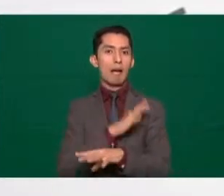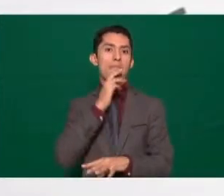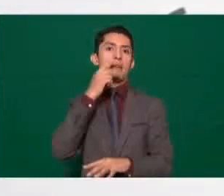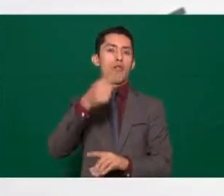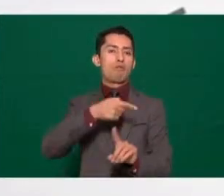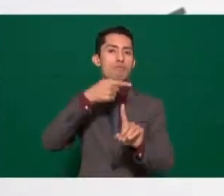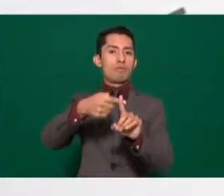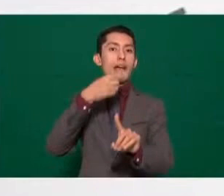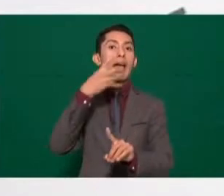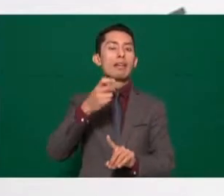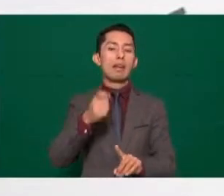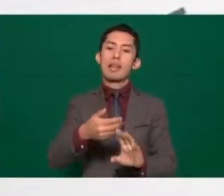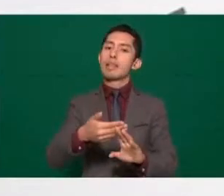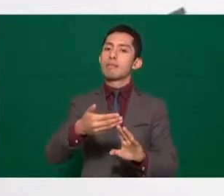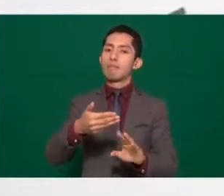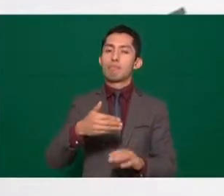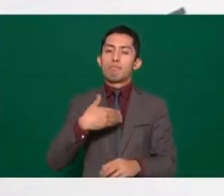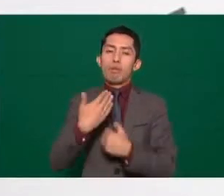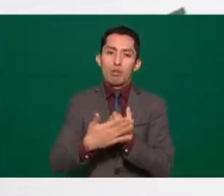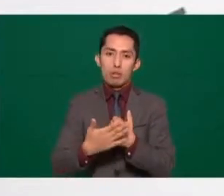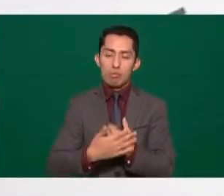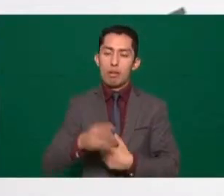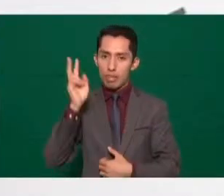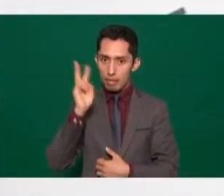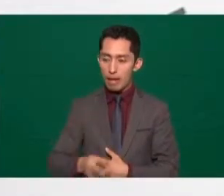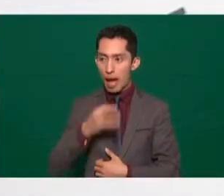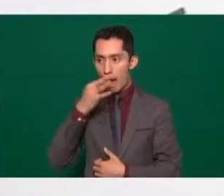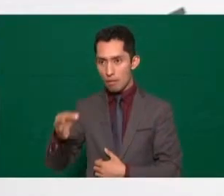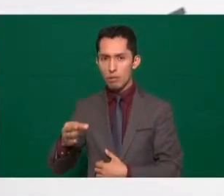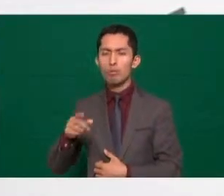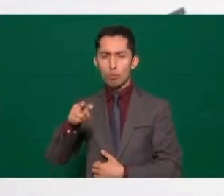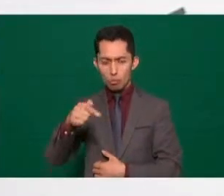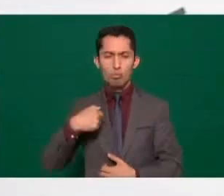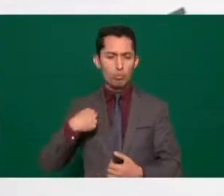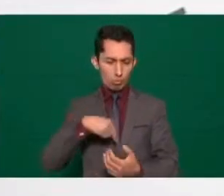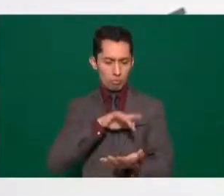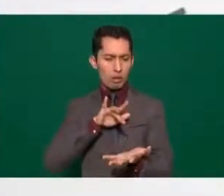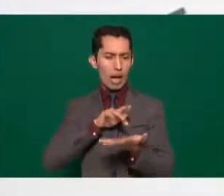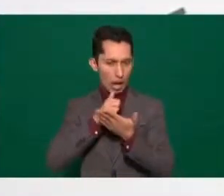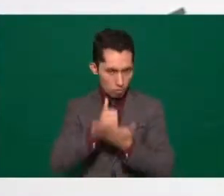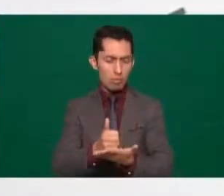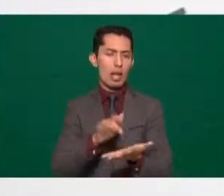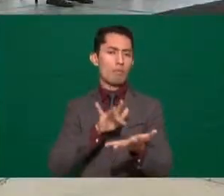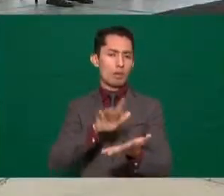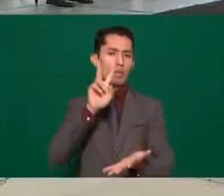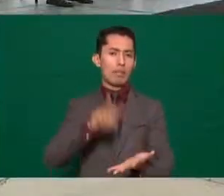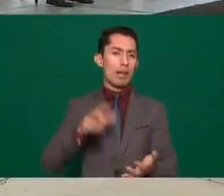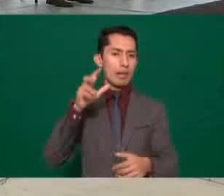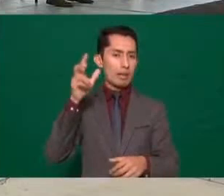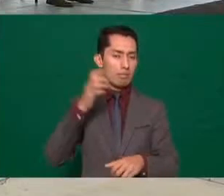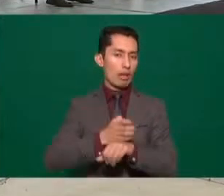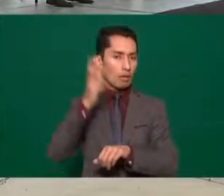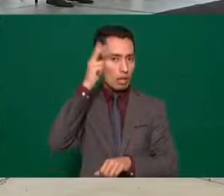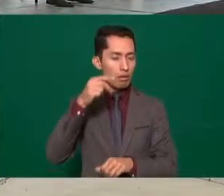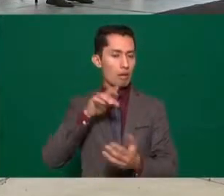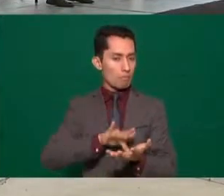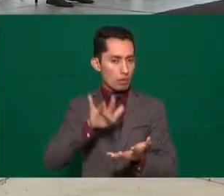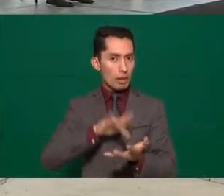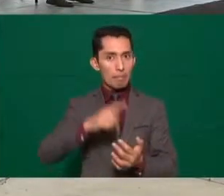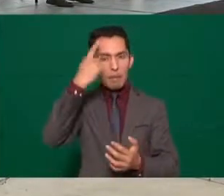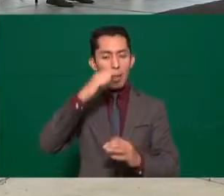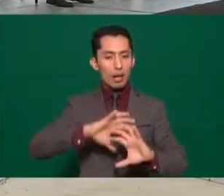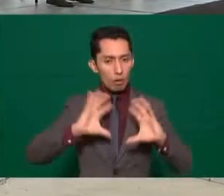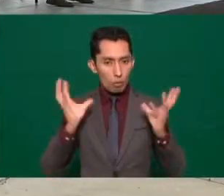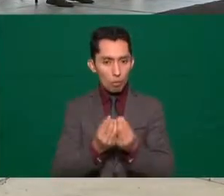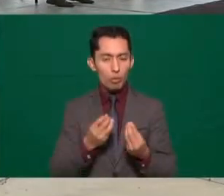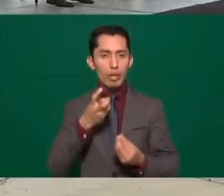la historia. Cuente con nosotros, cuente con el Estado de Hidalgo para juntos formar